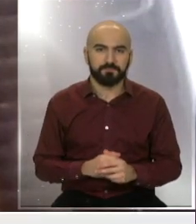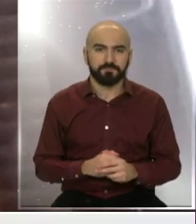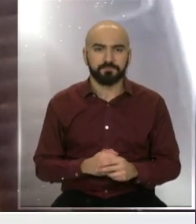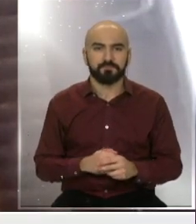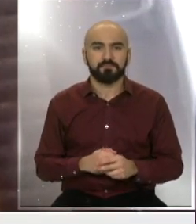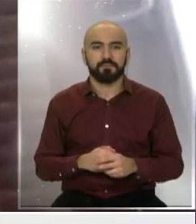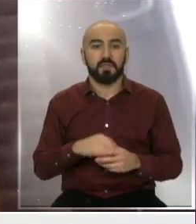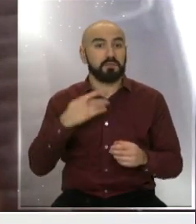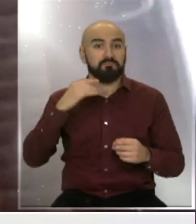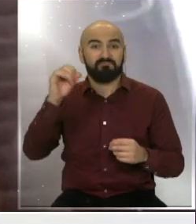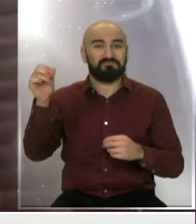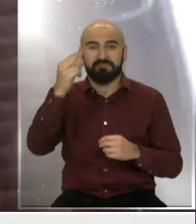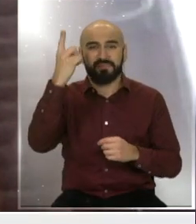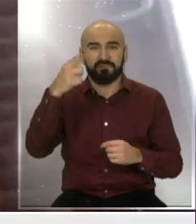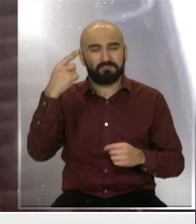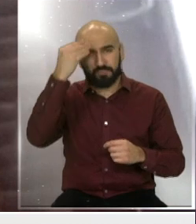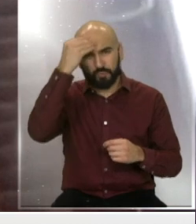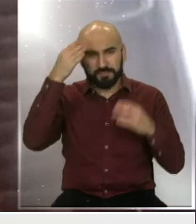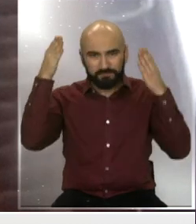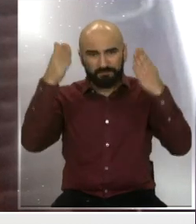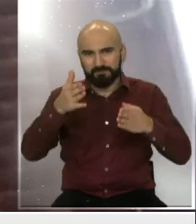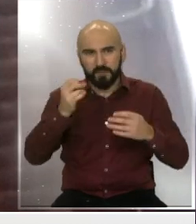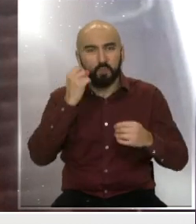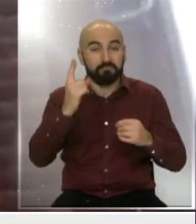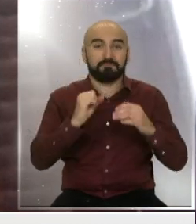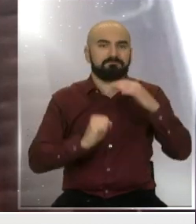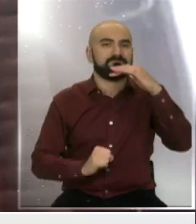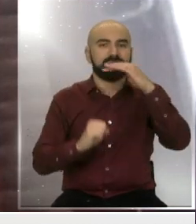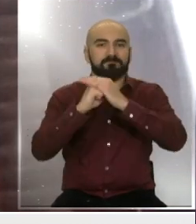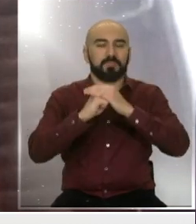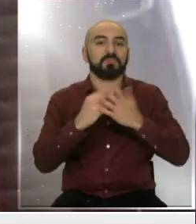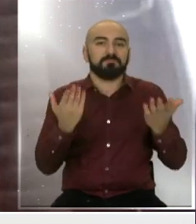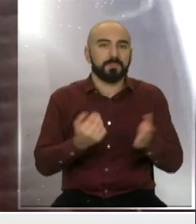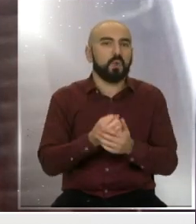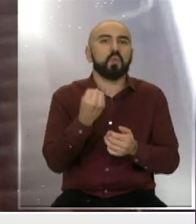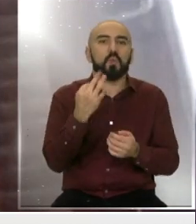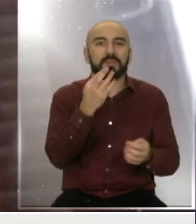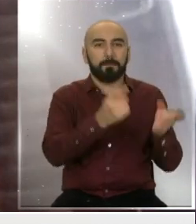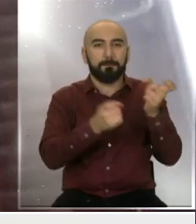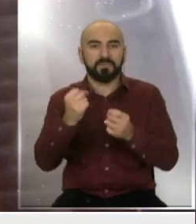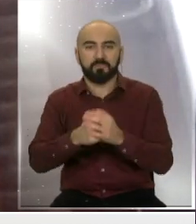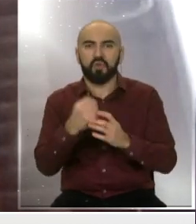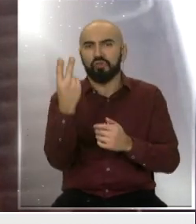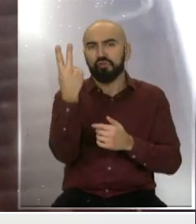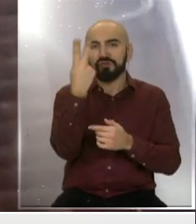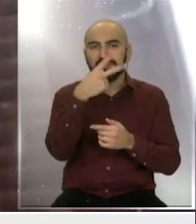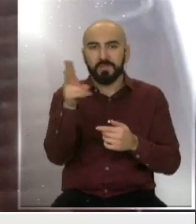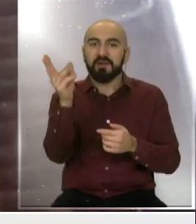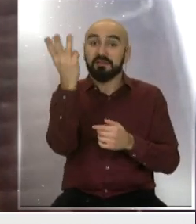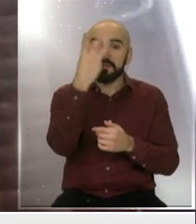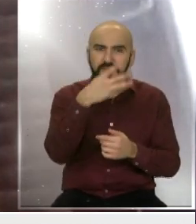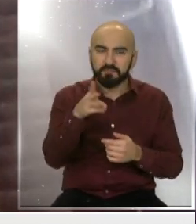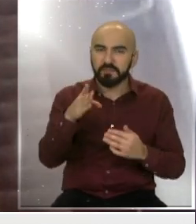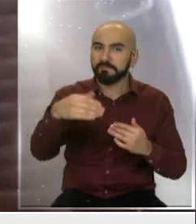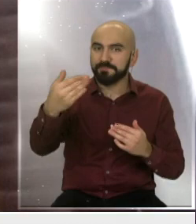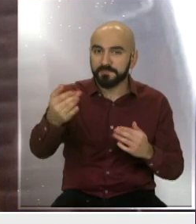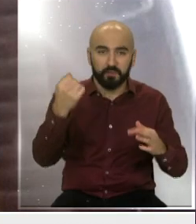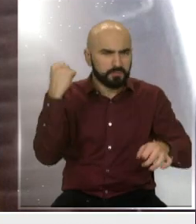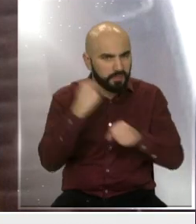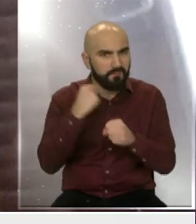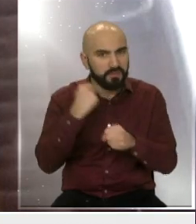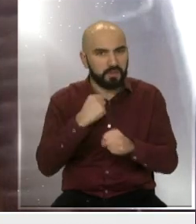Nuestra principal preocupación es el PIC, es decir, cuántas personas llegarán en 2 a 3 semanas. Estamos trabajando al